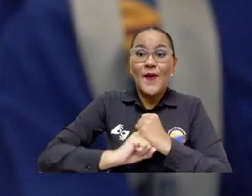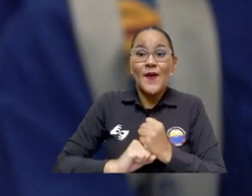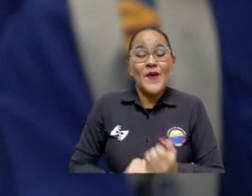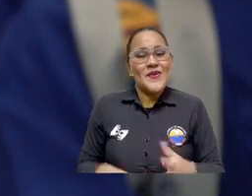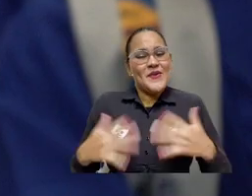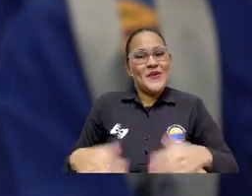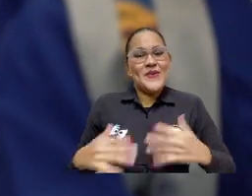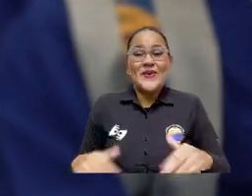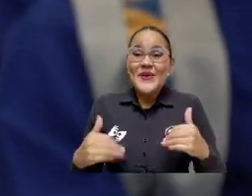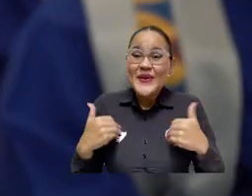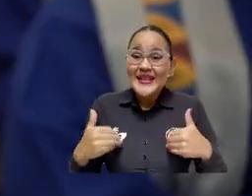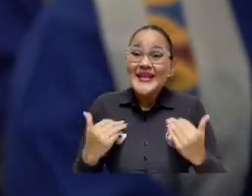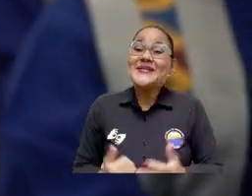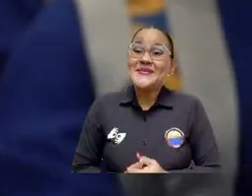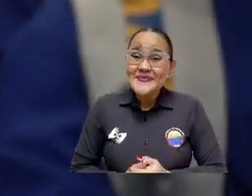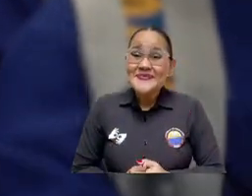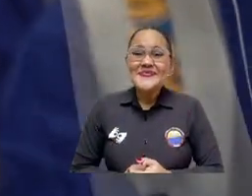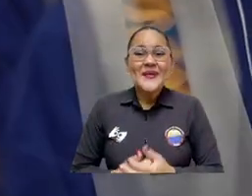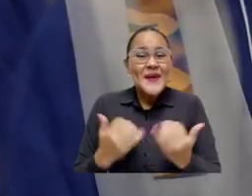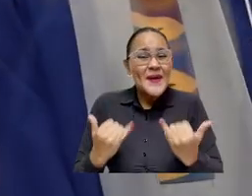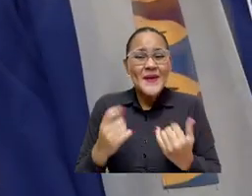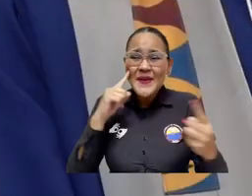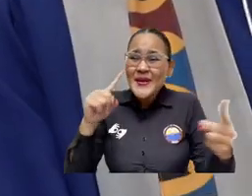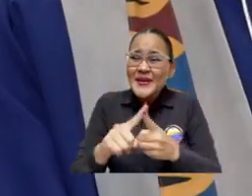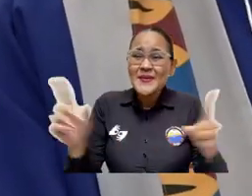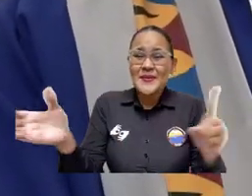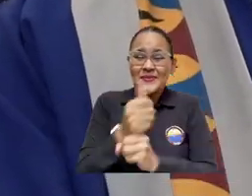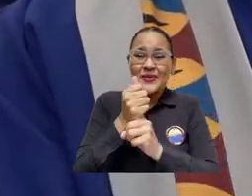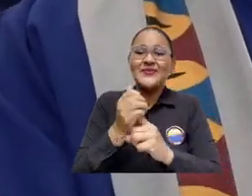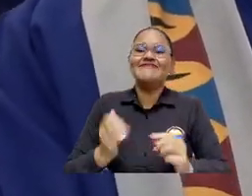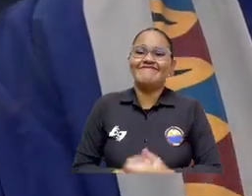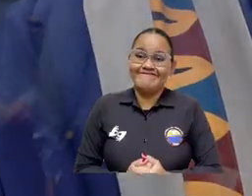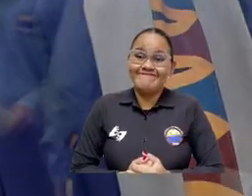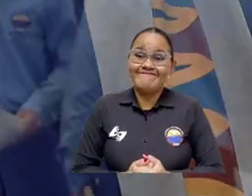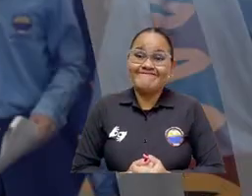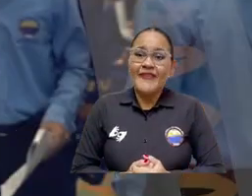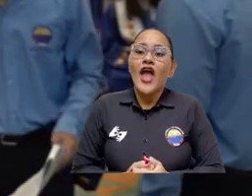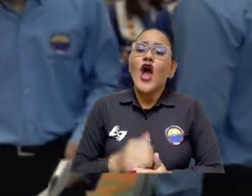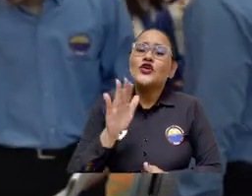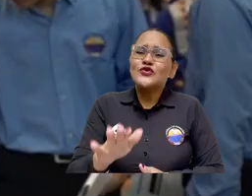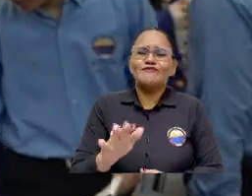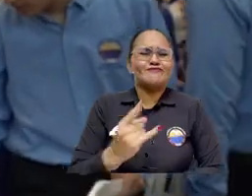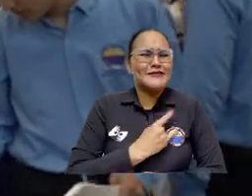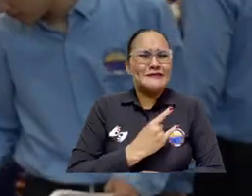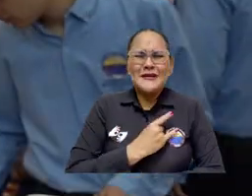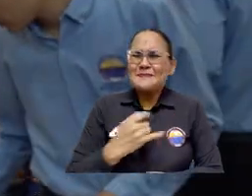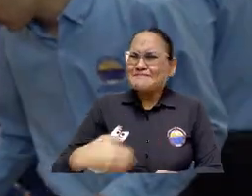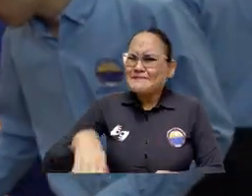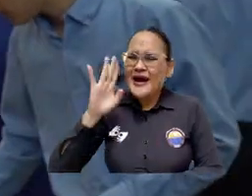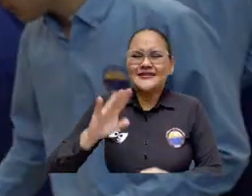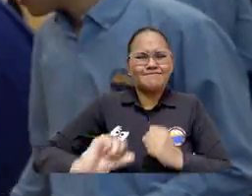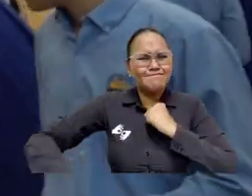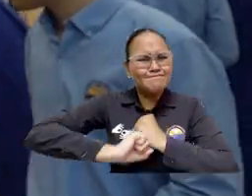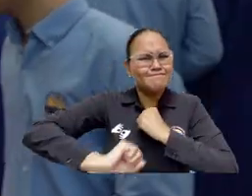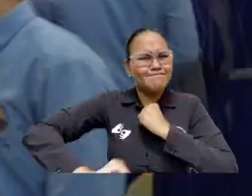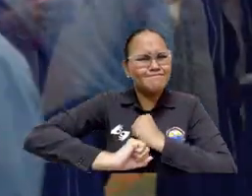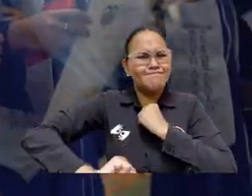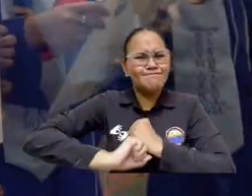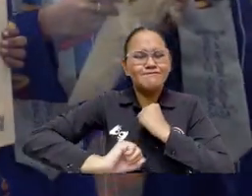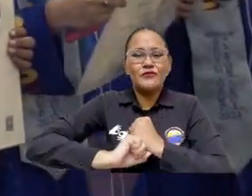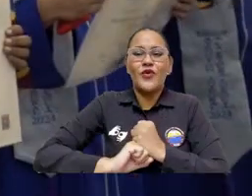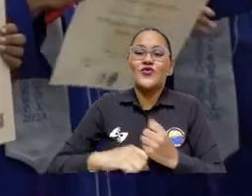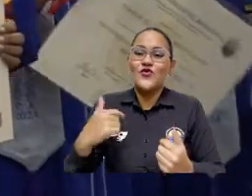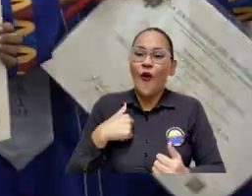Hoy cumplo un requisito más para llegar a mis metas bueno la universidad Me ha ayudado en todos los aspectos